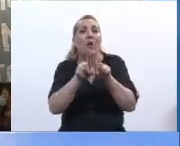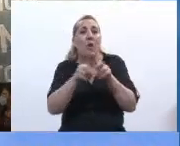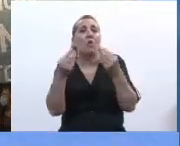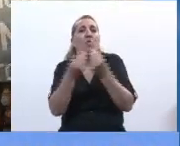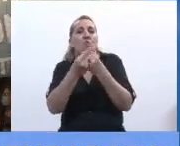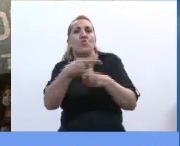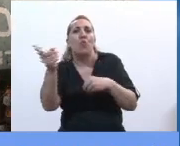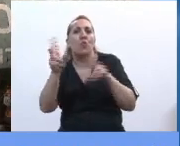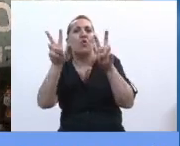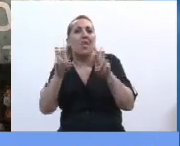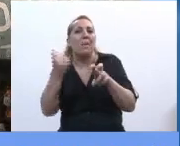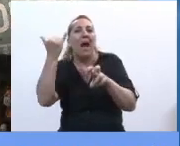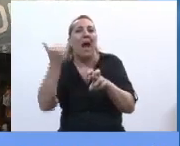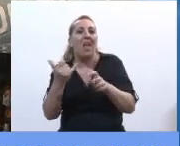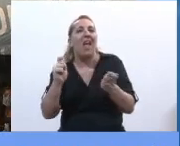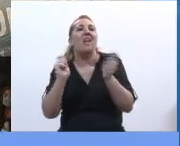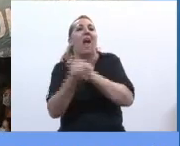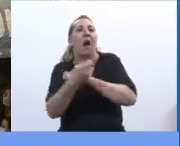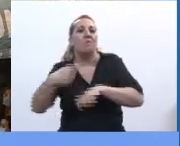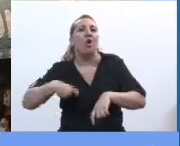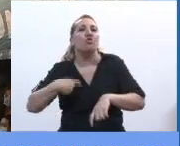estamos viviendo un cambio social